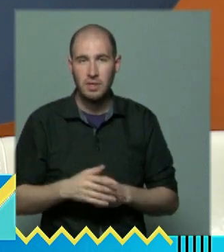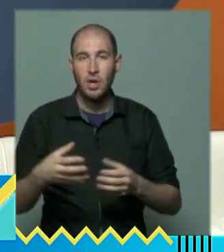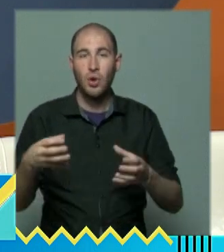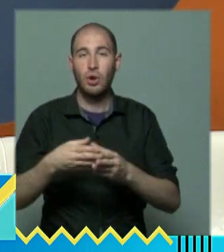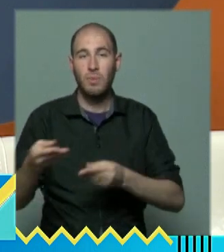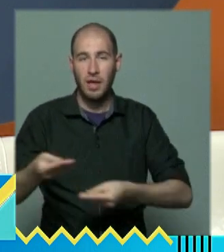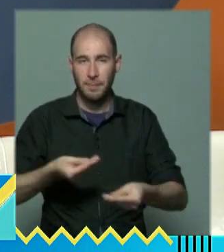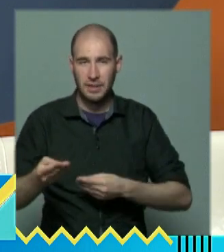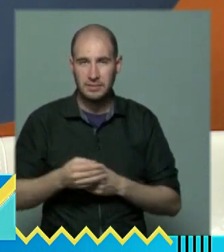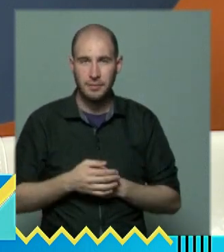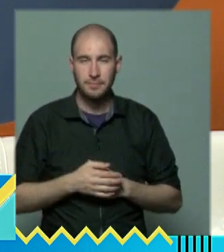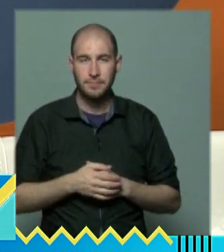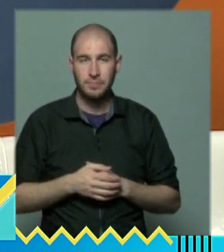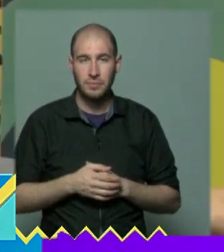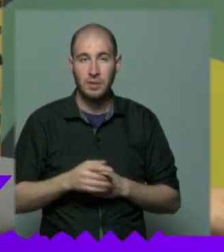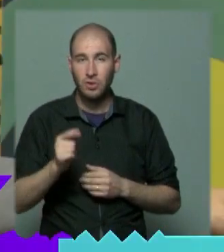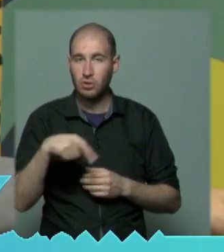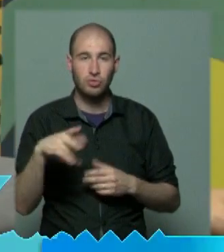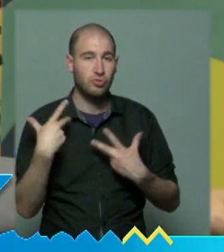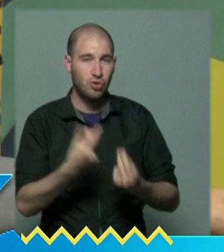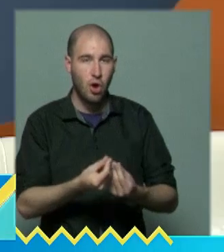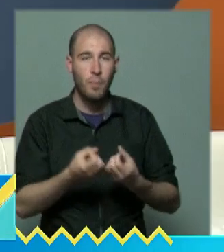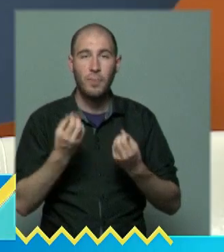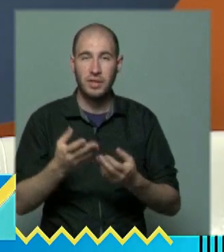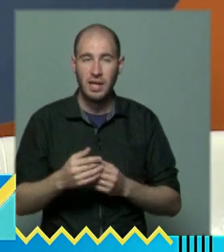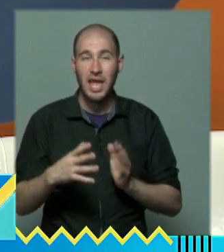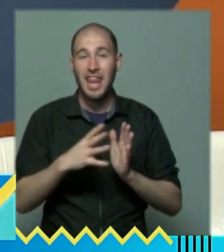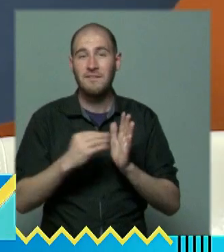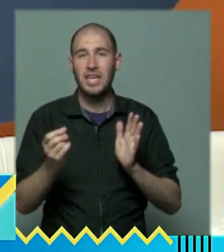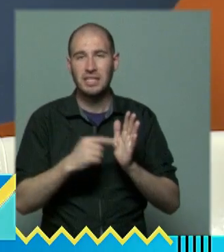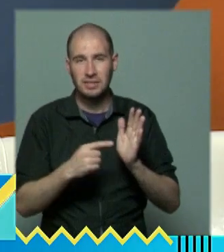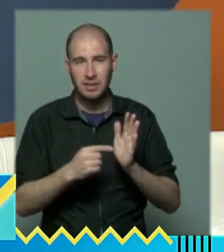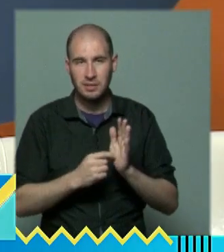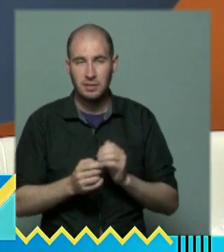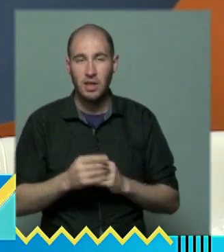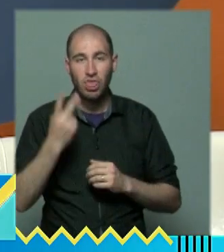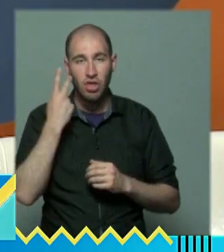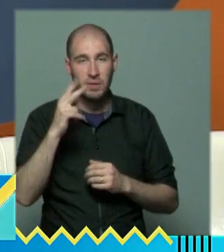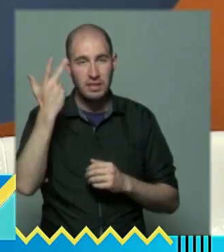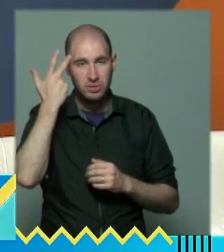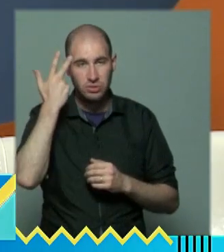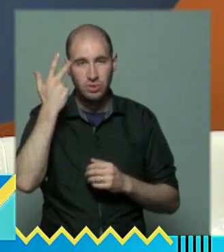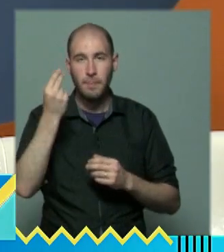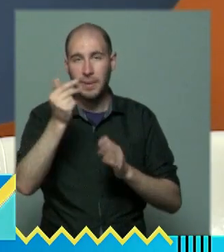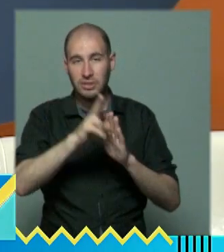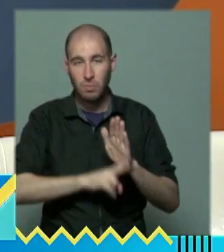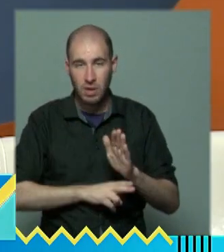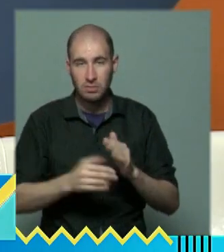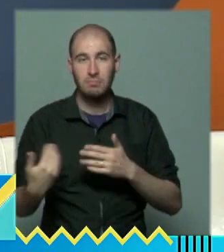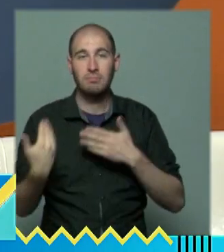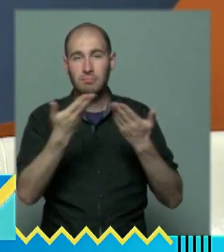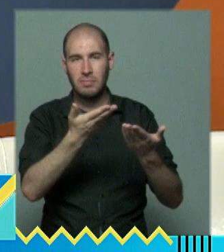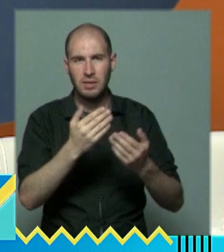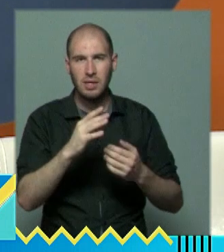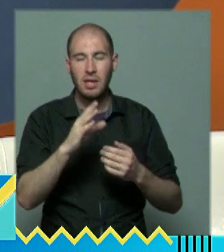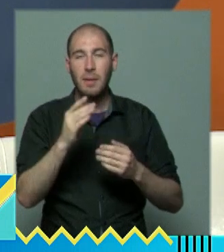sector empresario. Por supuesto que se lo vamos a rechazar porque la referencia que nosotros tenemos, 2018 es el presupuesto que envió